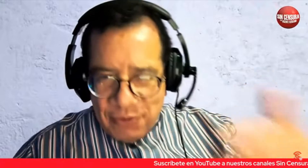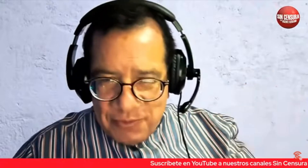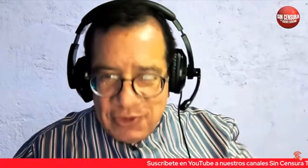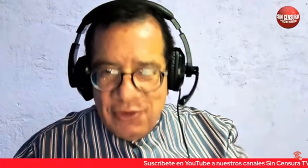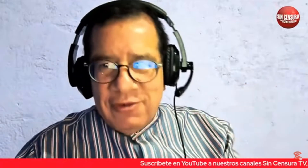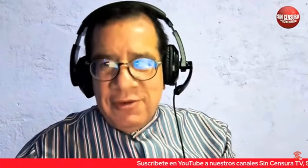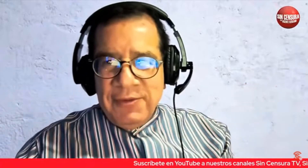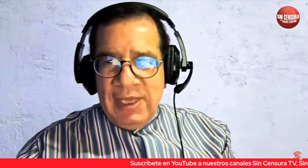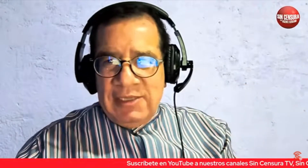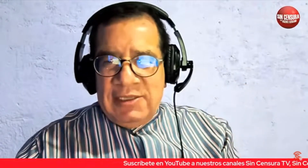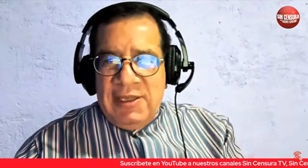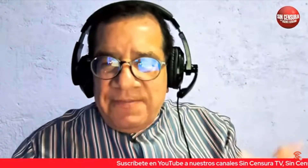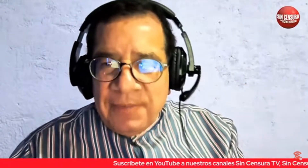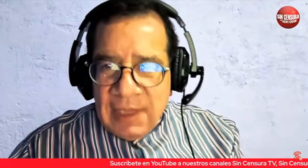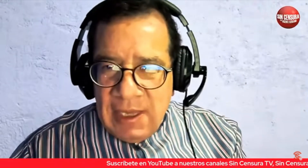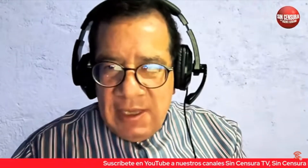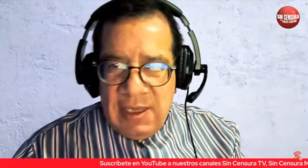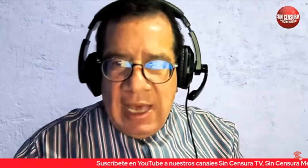por corrupción.